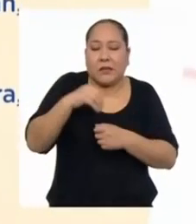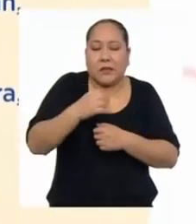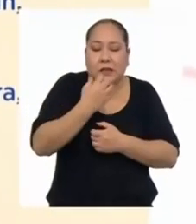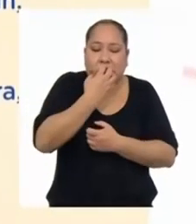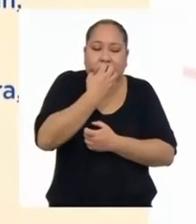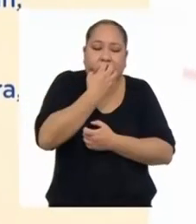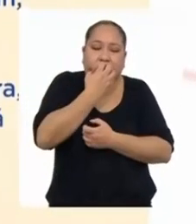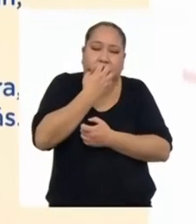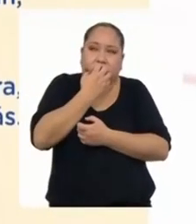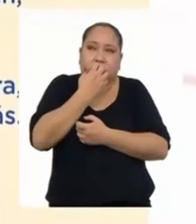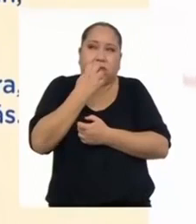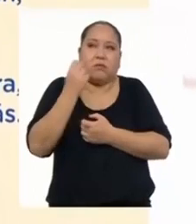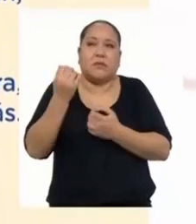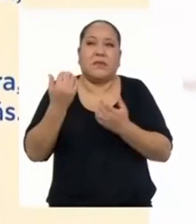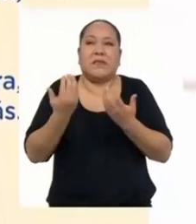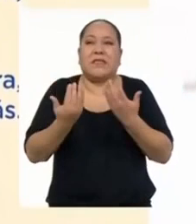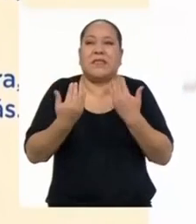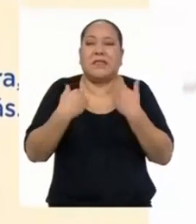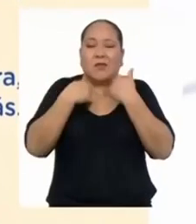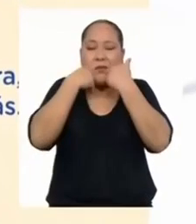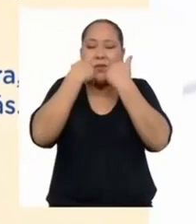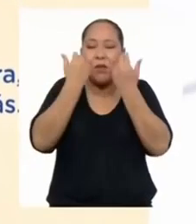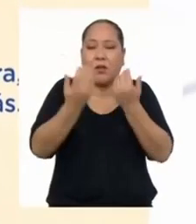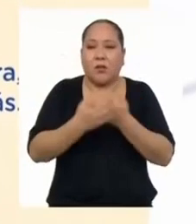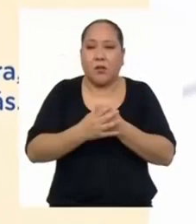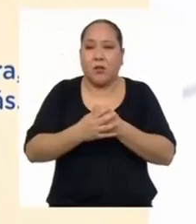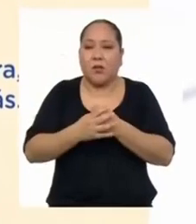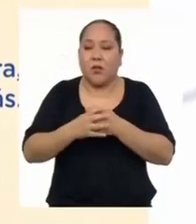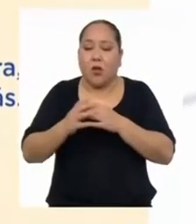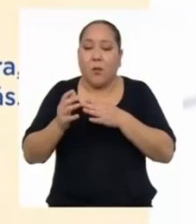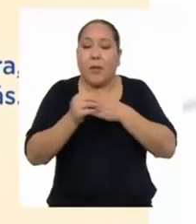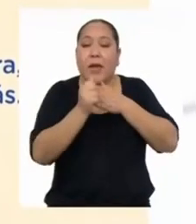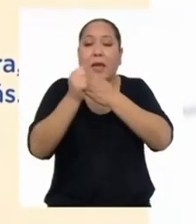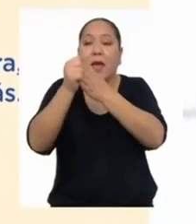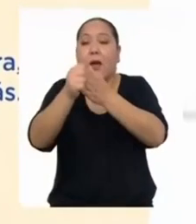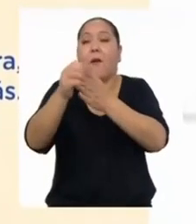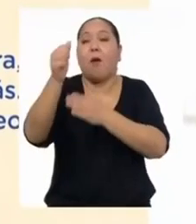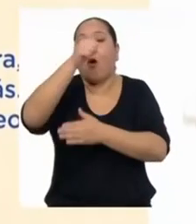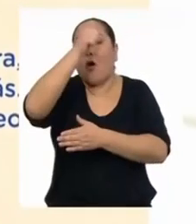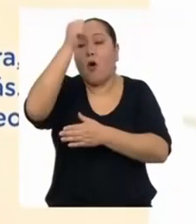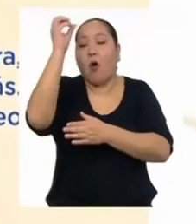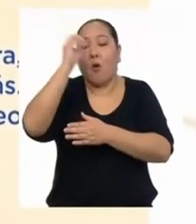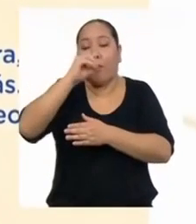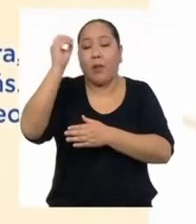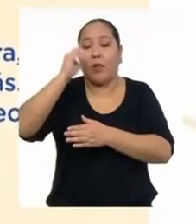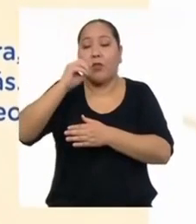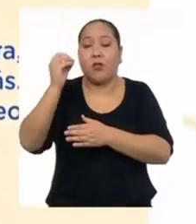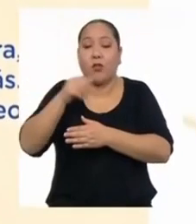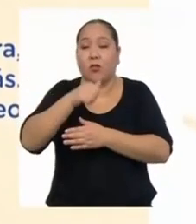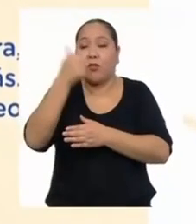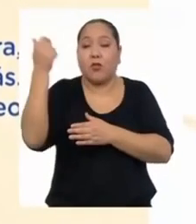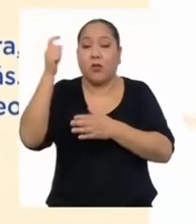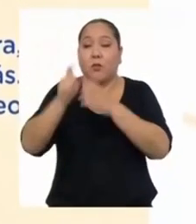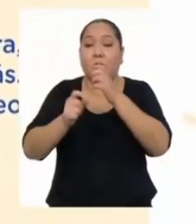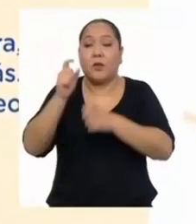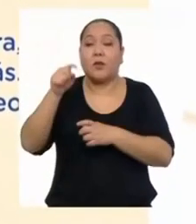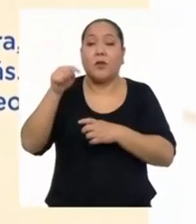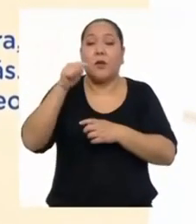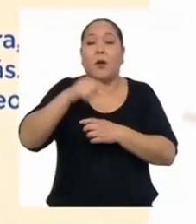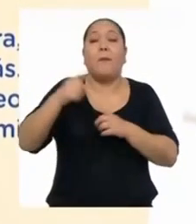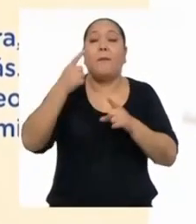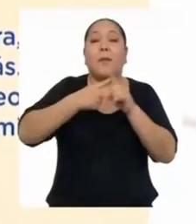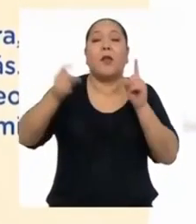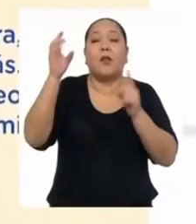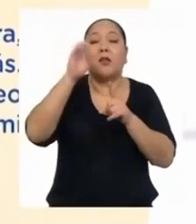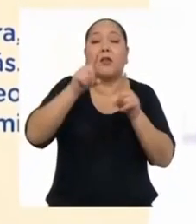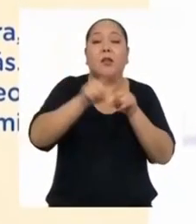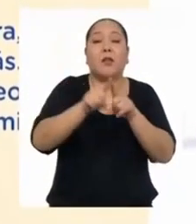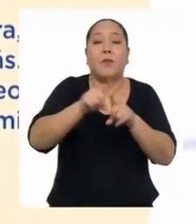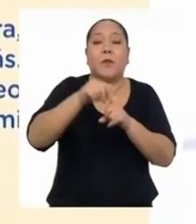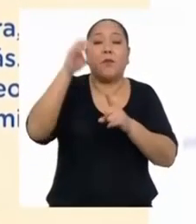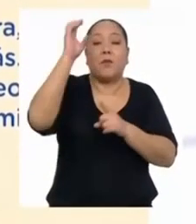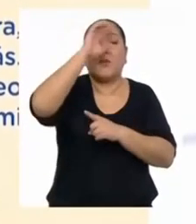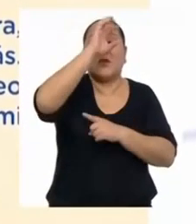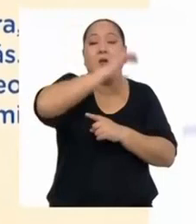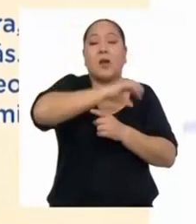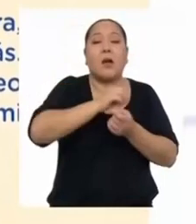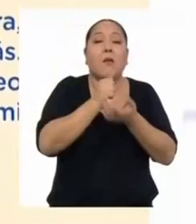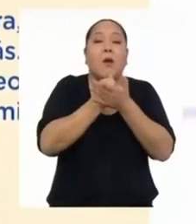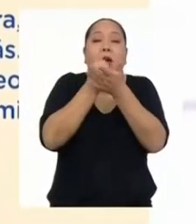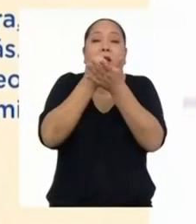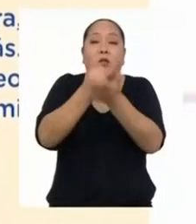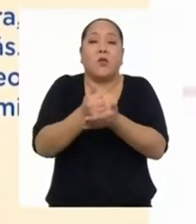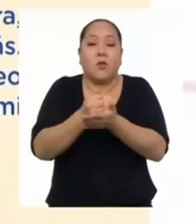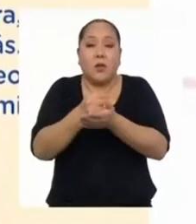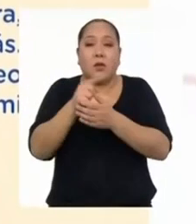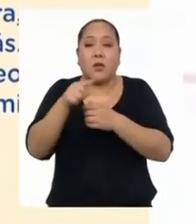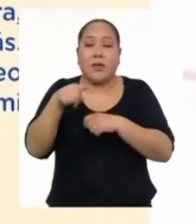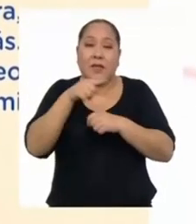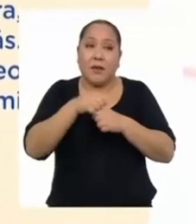por las opiniones de los demás, pero también era una persona que buscaba ayuda, y creo que eso fue lo que me ayudó a buscar un consejo en mi amiga. Y gracias a ella